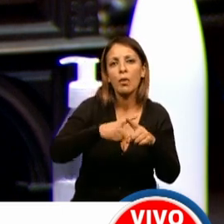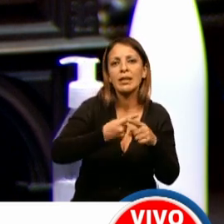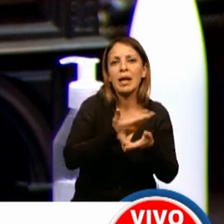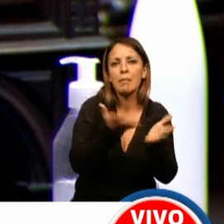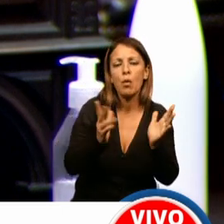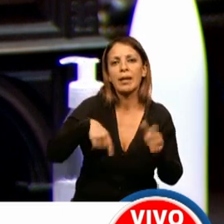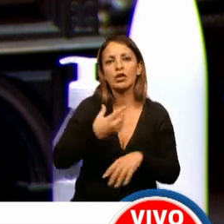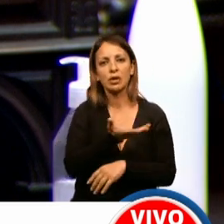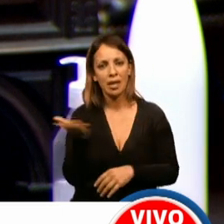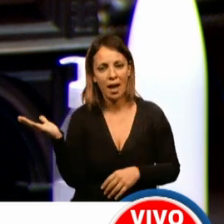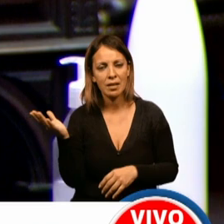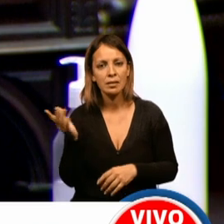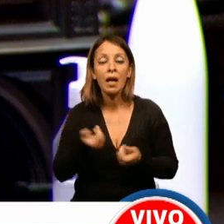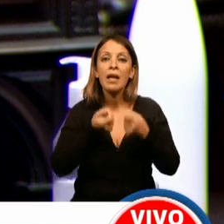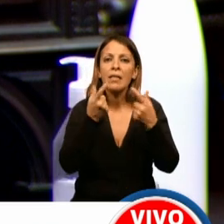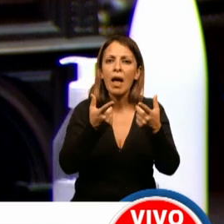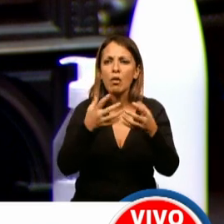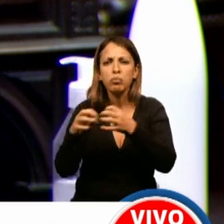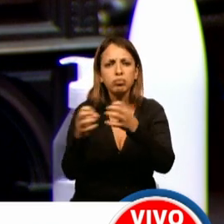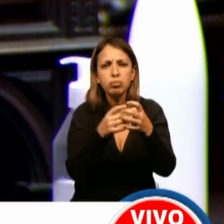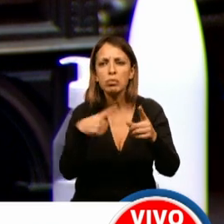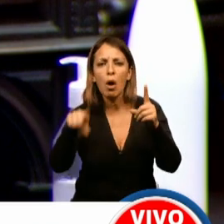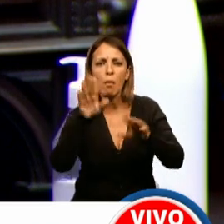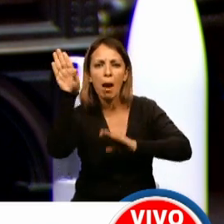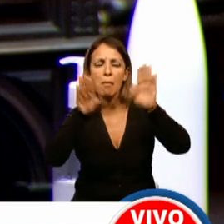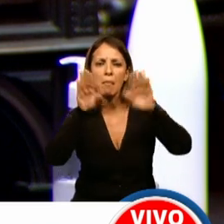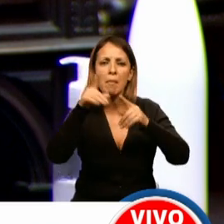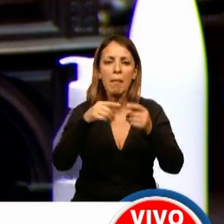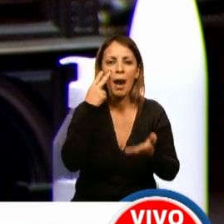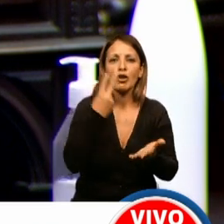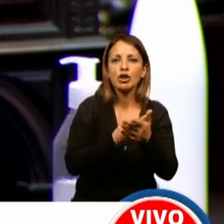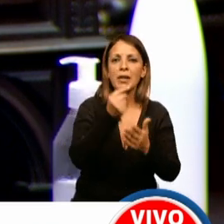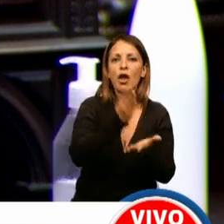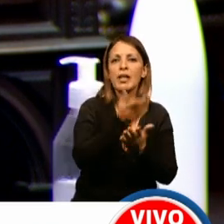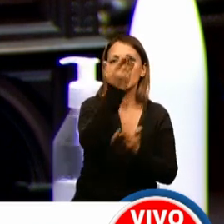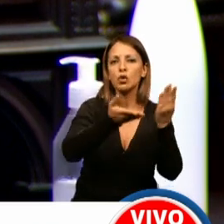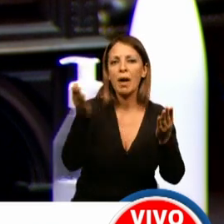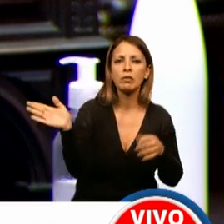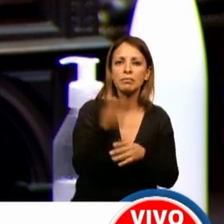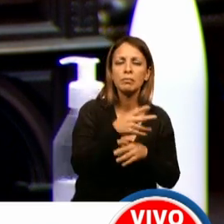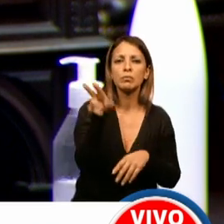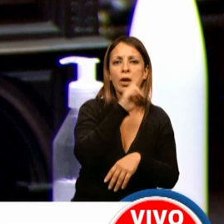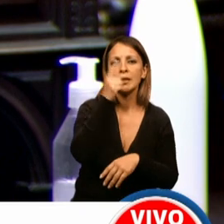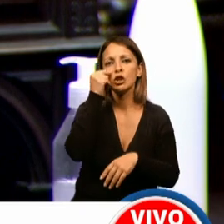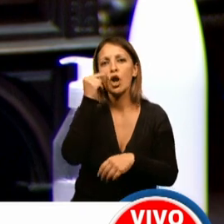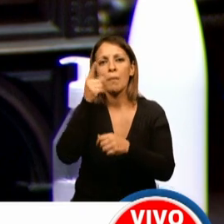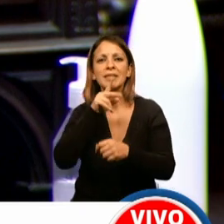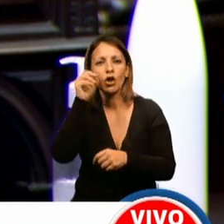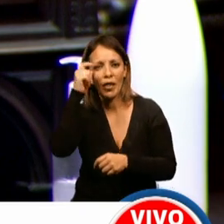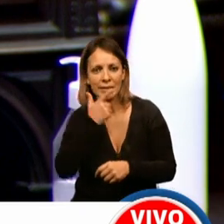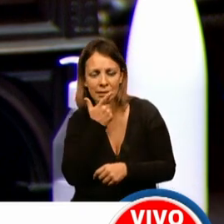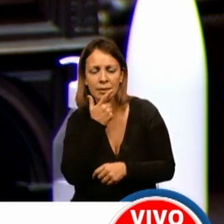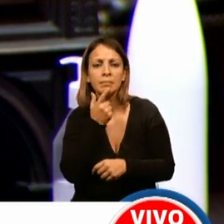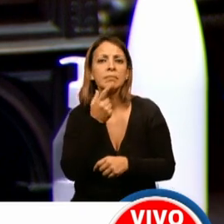sociales dando lugar a debates necesarios para el reconocimiento de los derechos humanos de todas todos y todas es herramienta